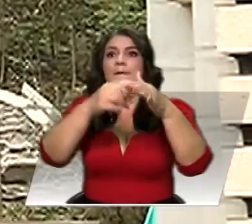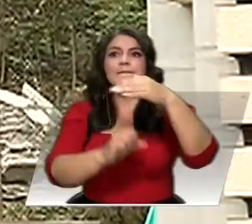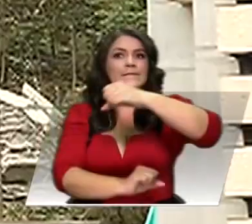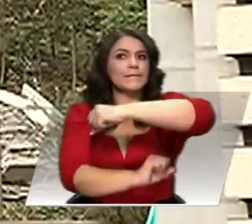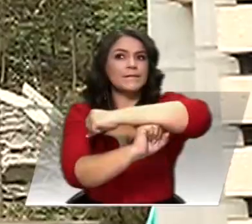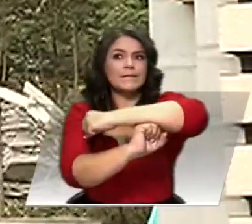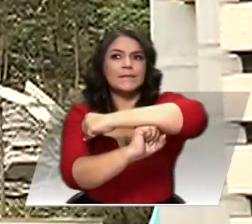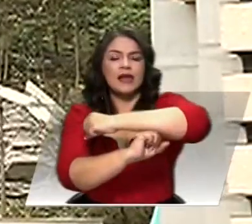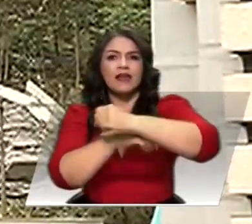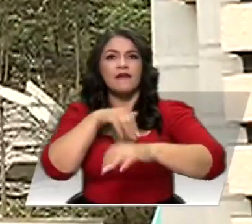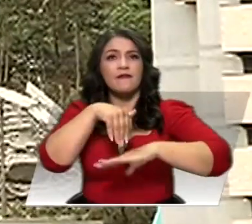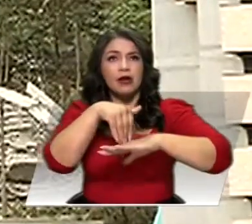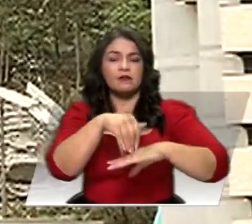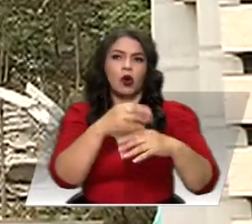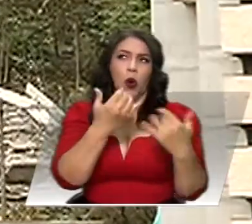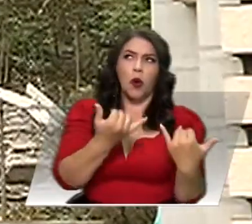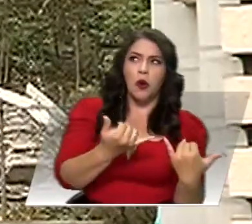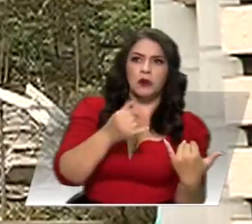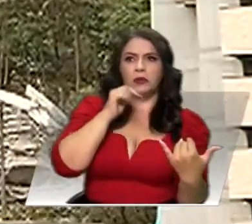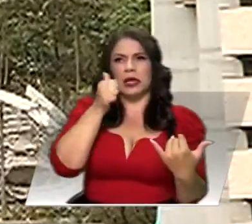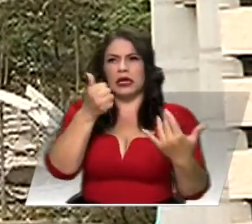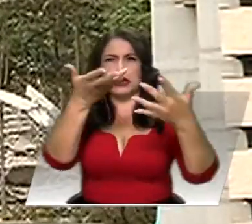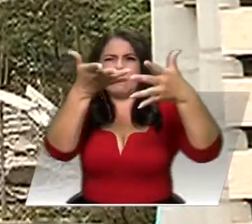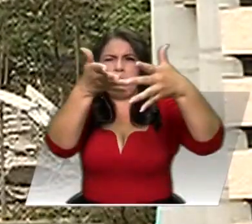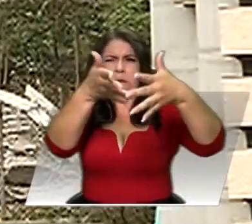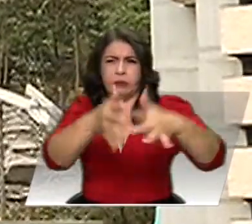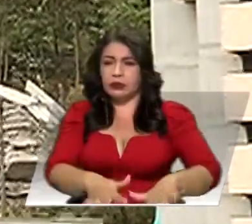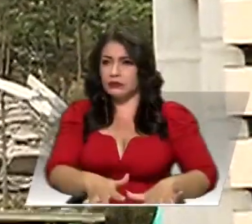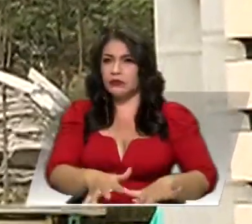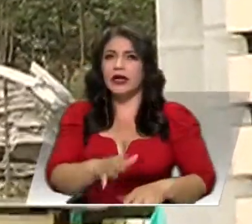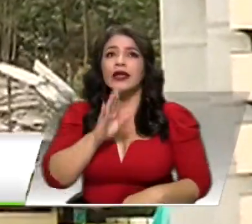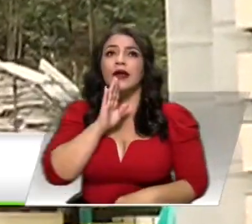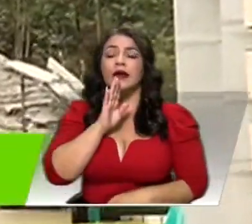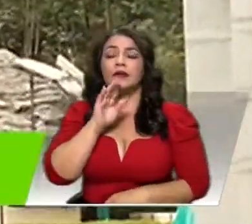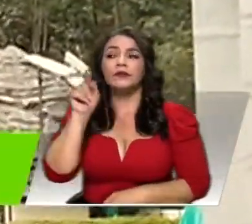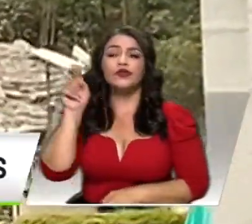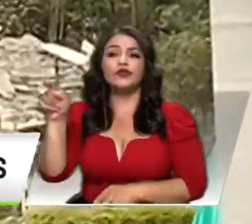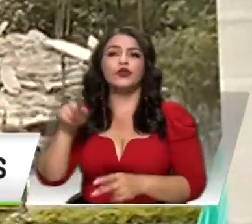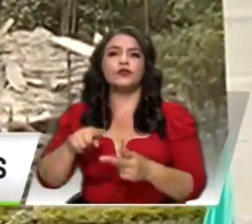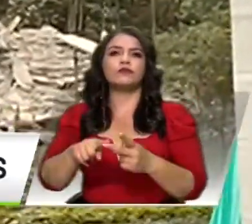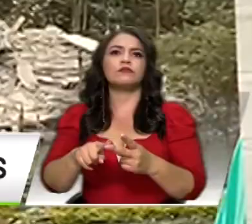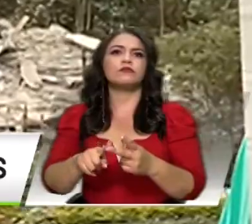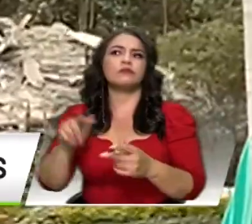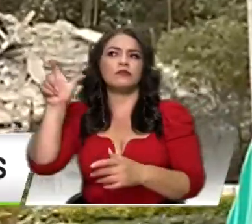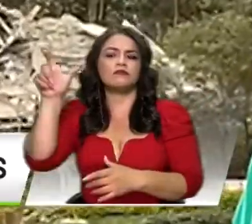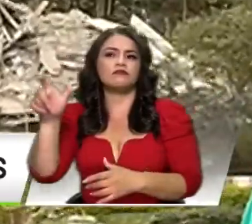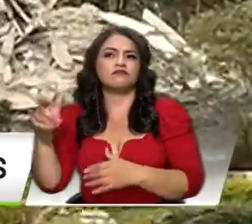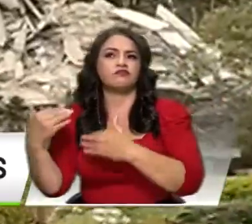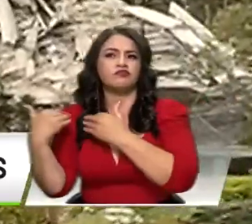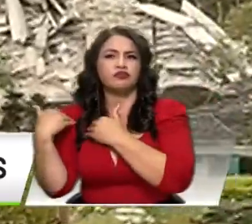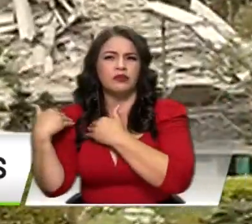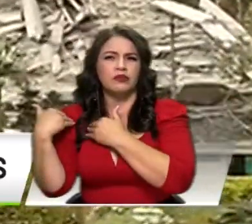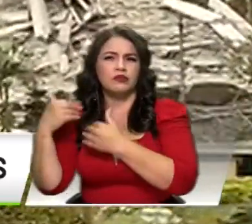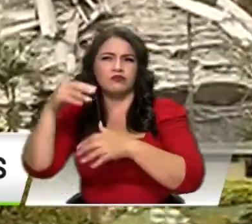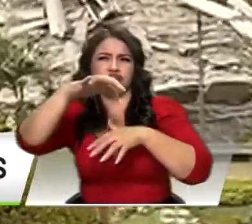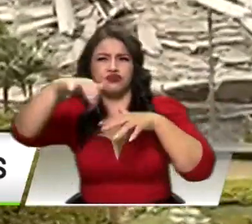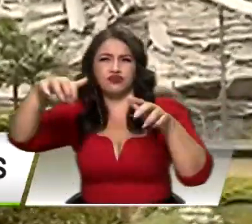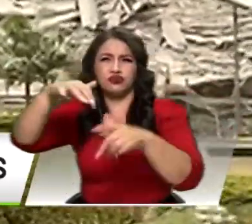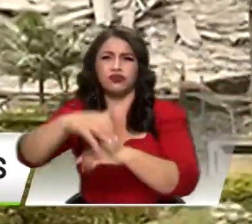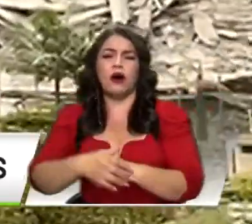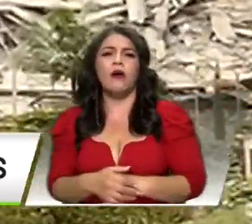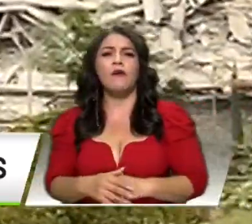día o entre hoy y mañana será demolida por las autoridades competentes. Una nube de polvo